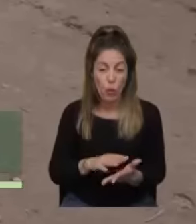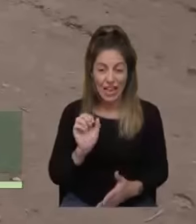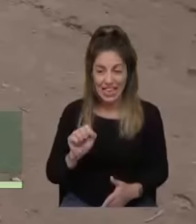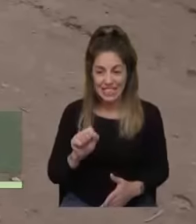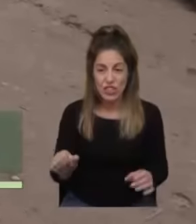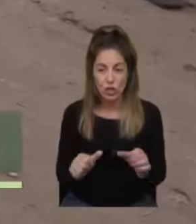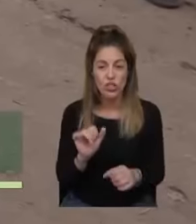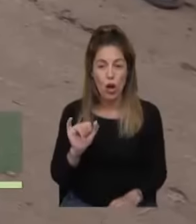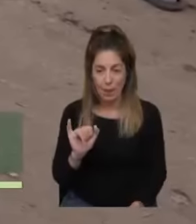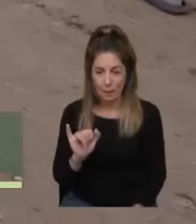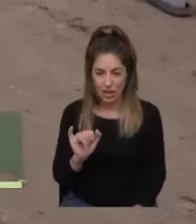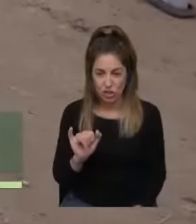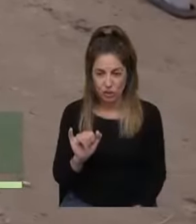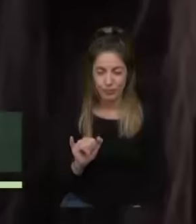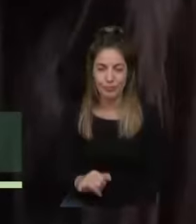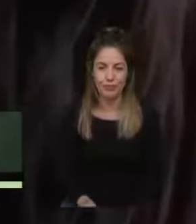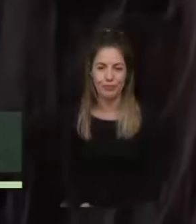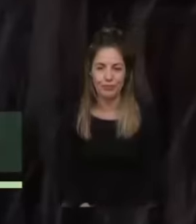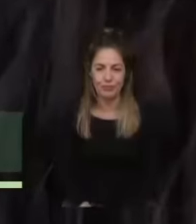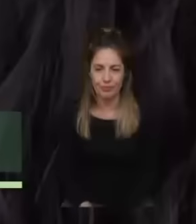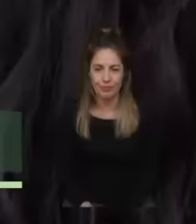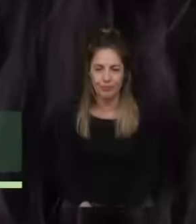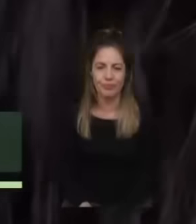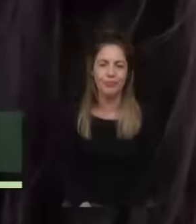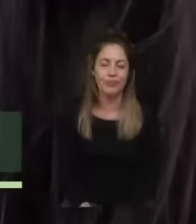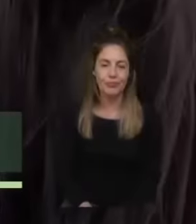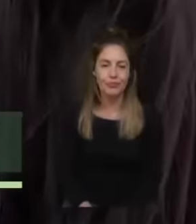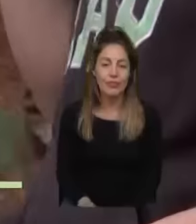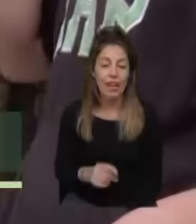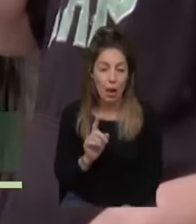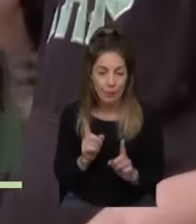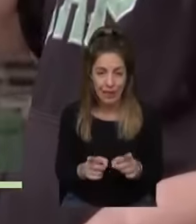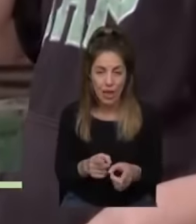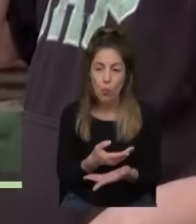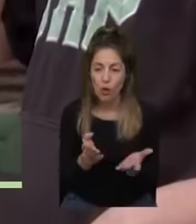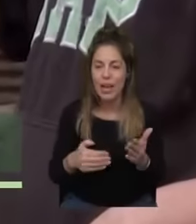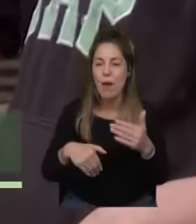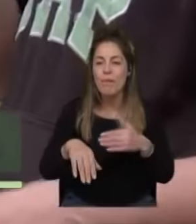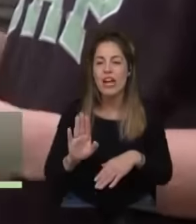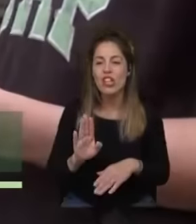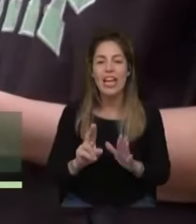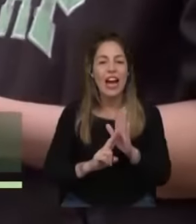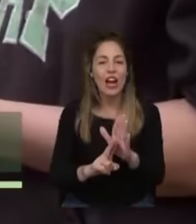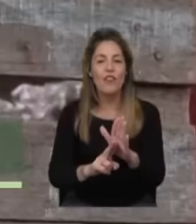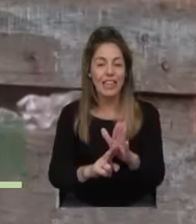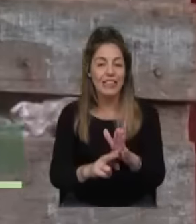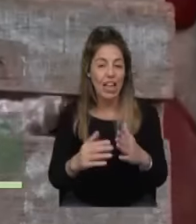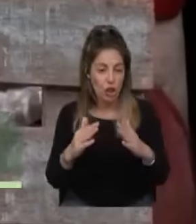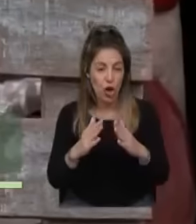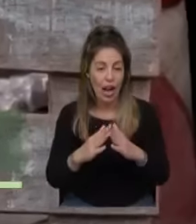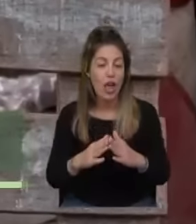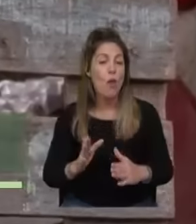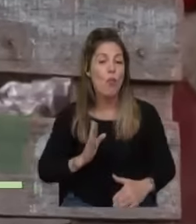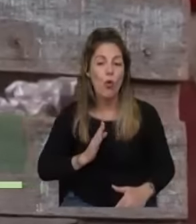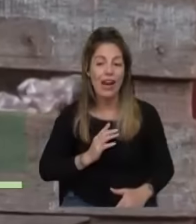realizado en mayo por la Organización Social Salvador. El relevamiento destaca además que en su mayoría las referentes de hogar son mujeres solteras, por